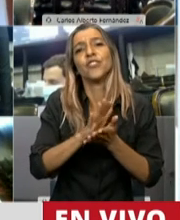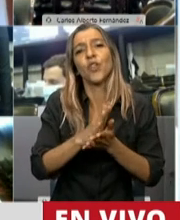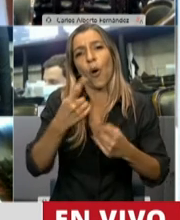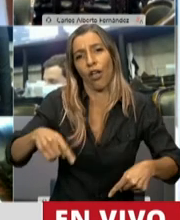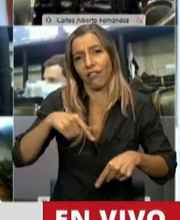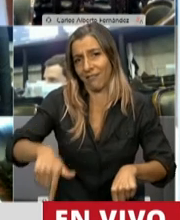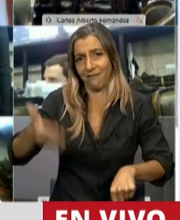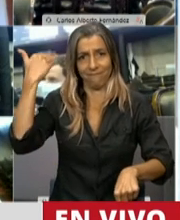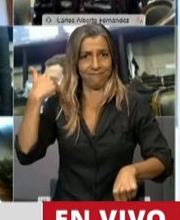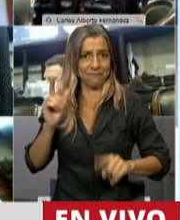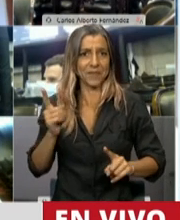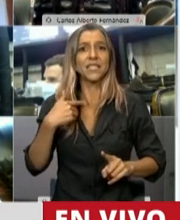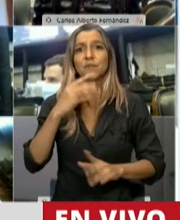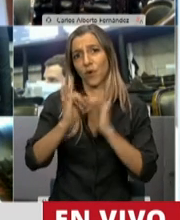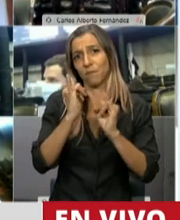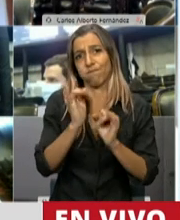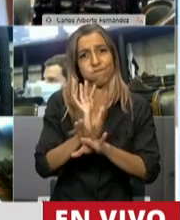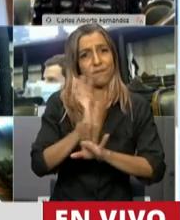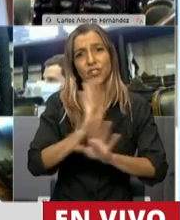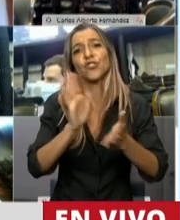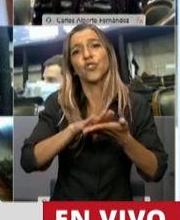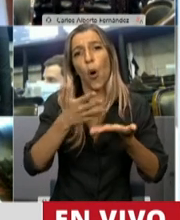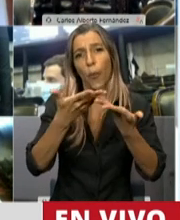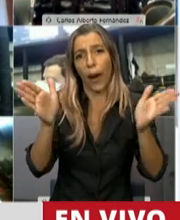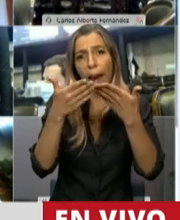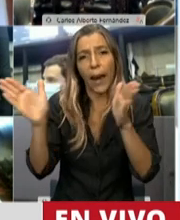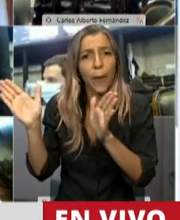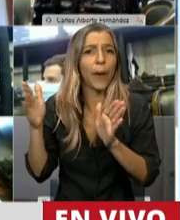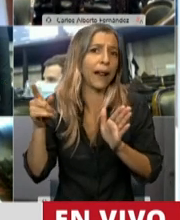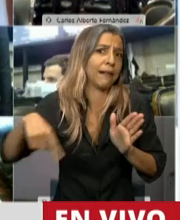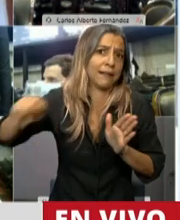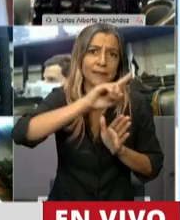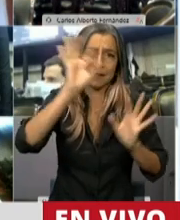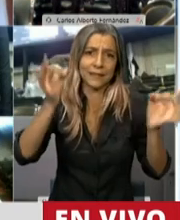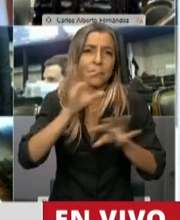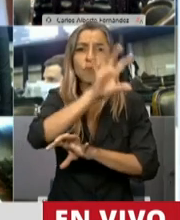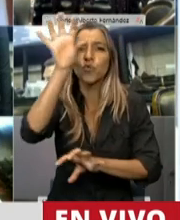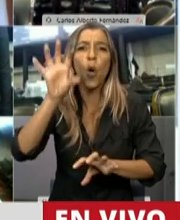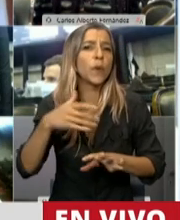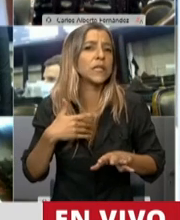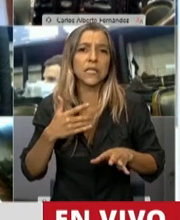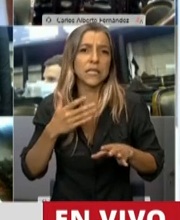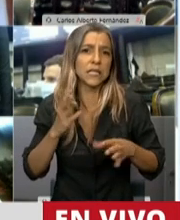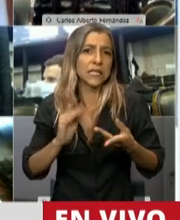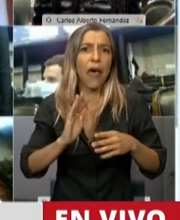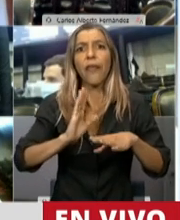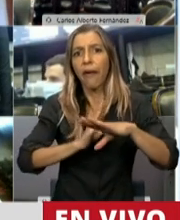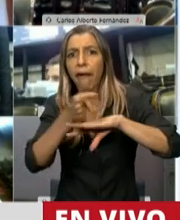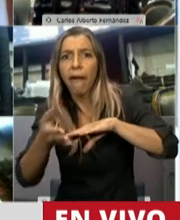dicho sobre las libertades que han ocurrido en los límites de las provincias, donde se han